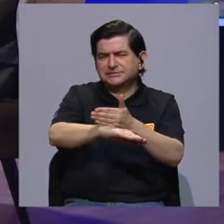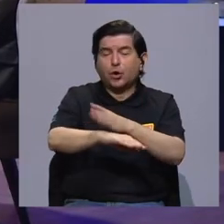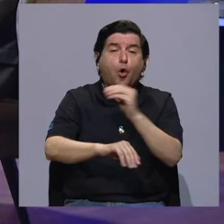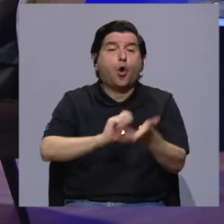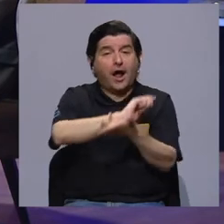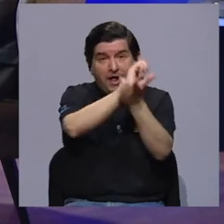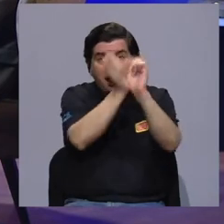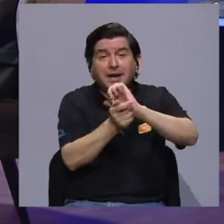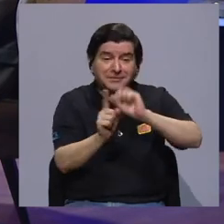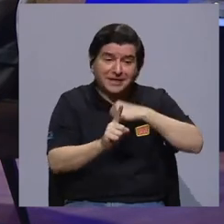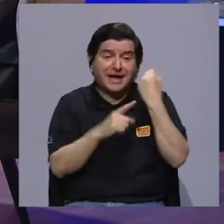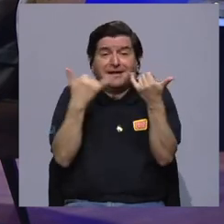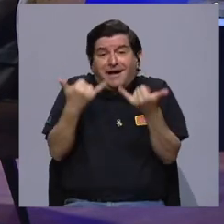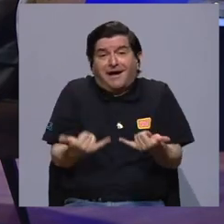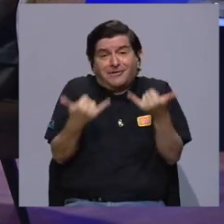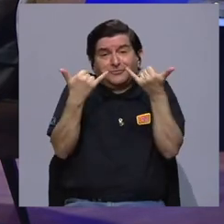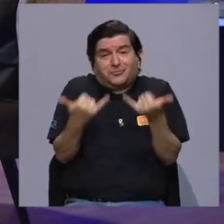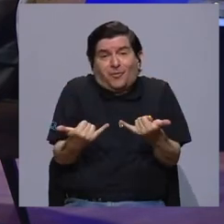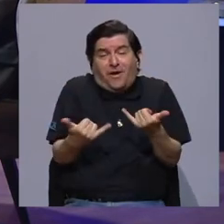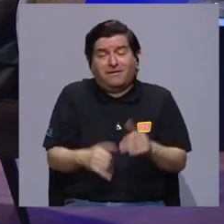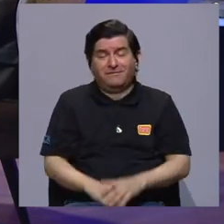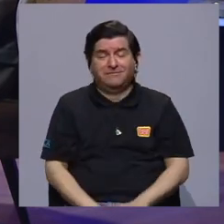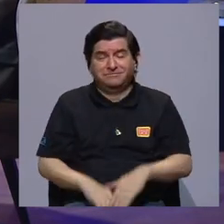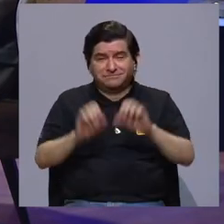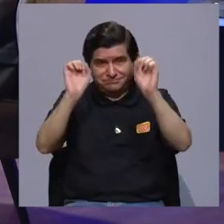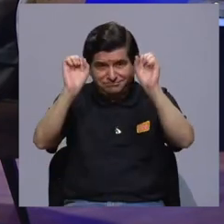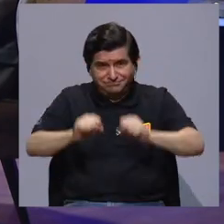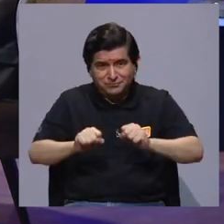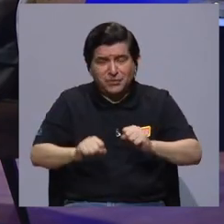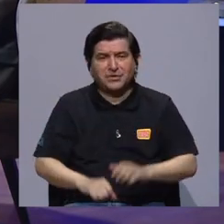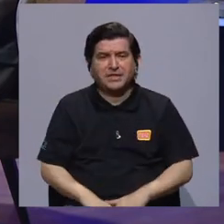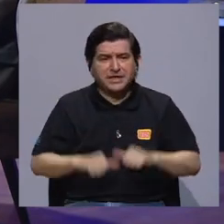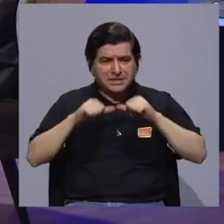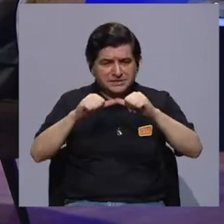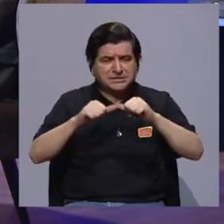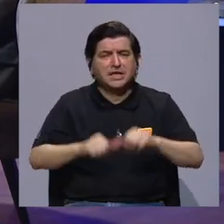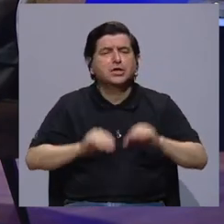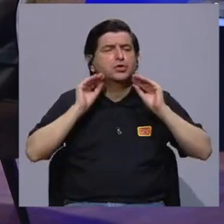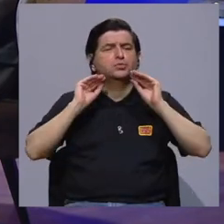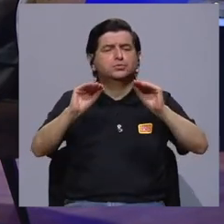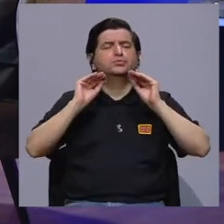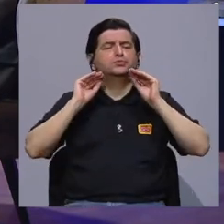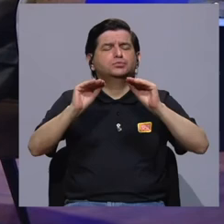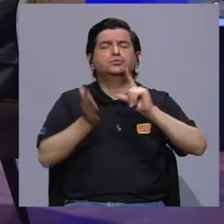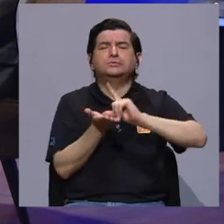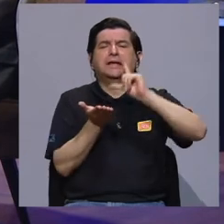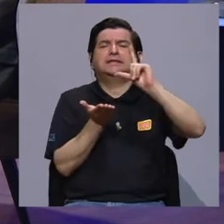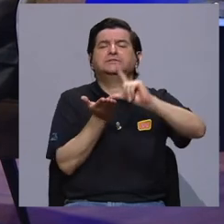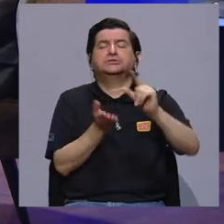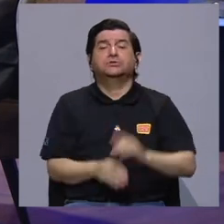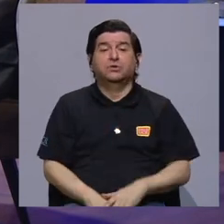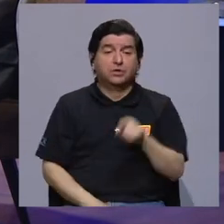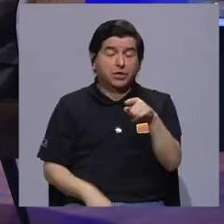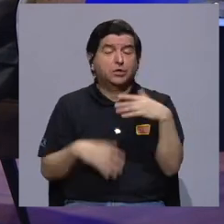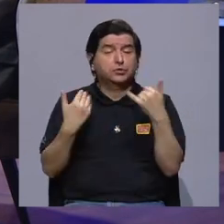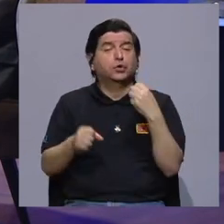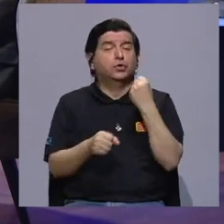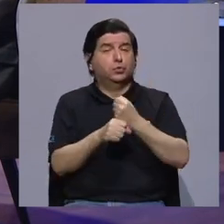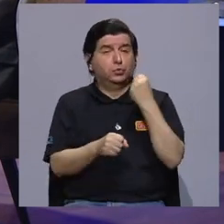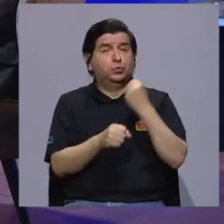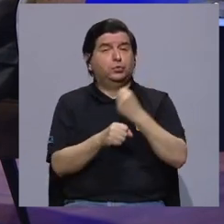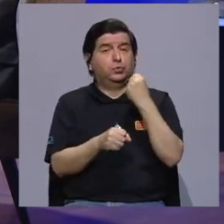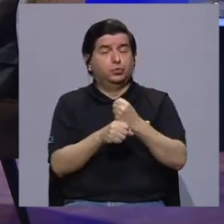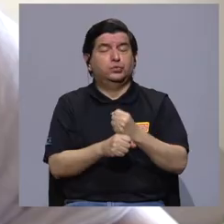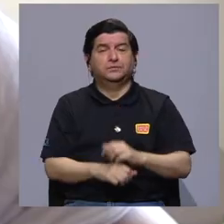mejorar, bueno, pues adaptarnos a las condiciones actuales para y pues seguir dando nuestras lecciones y demás, y eso ha implicado